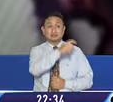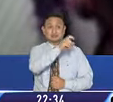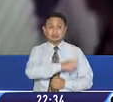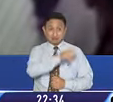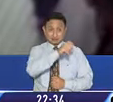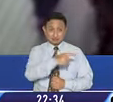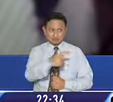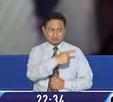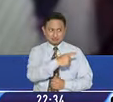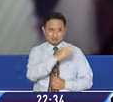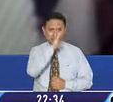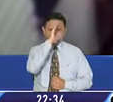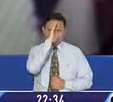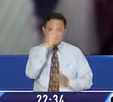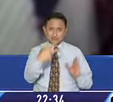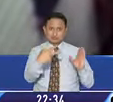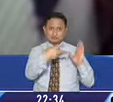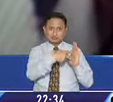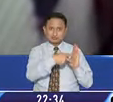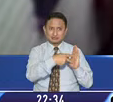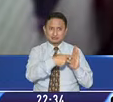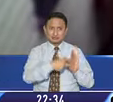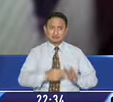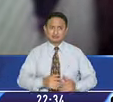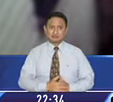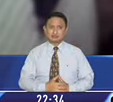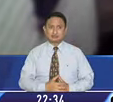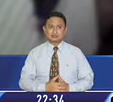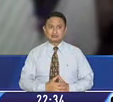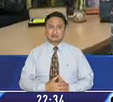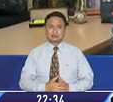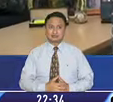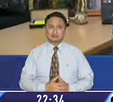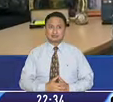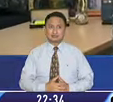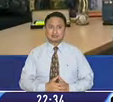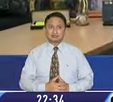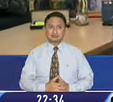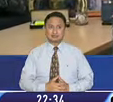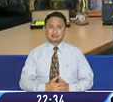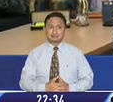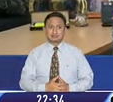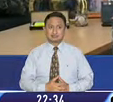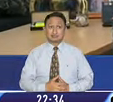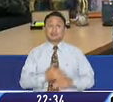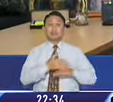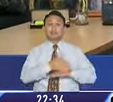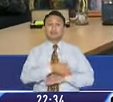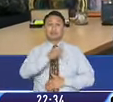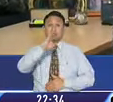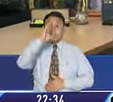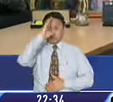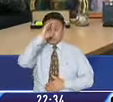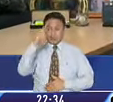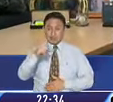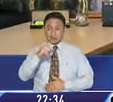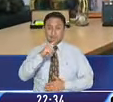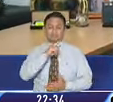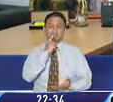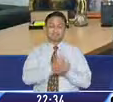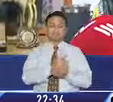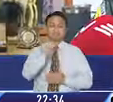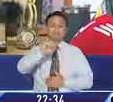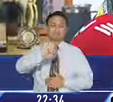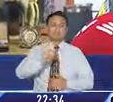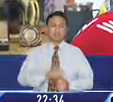historia era un uniformado de la Policía Nacional y en servicio activo. Algo que más tarde fue confirmado por las mismas